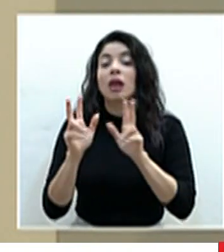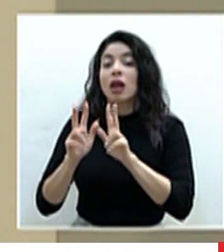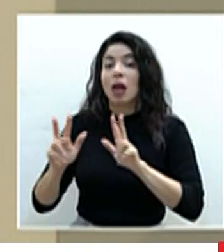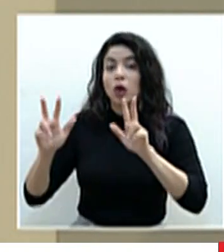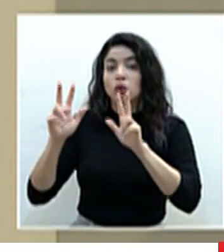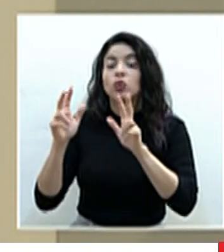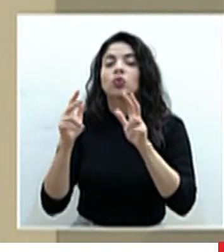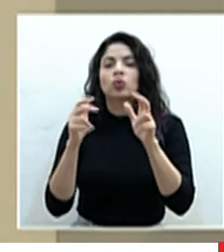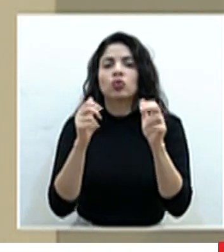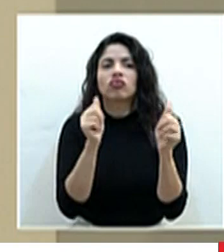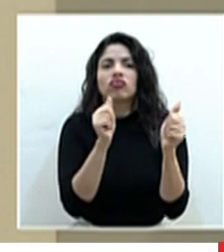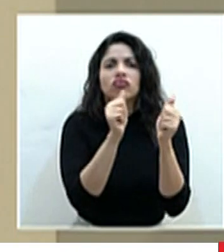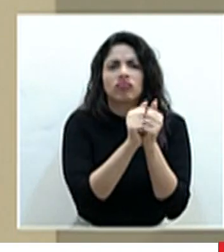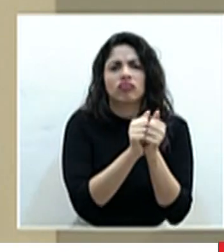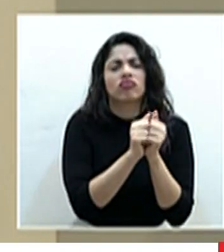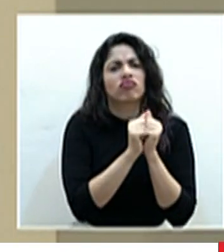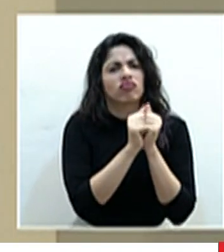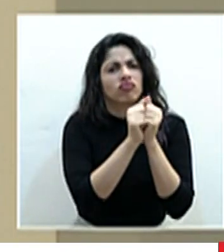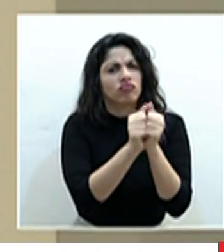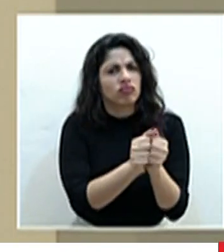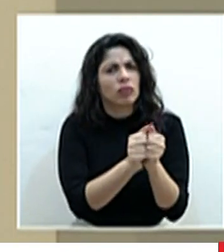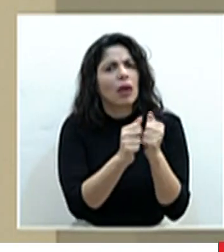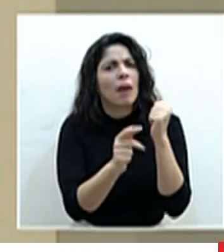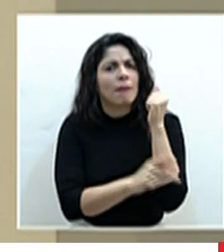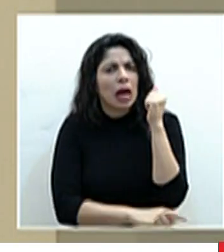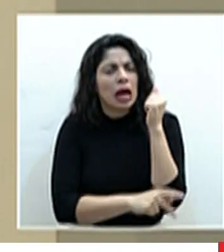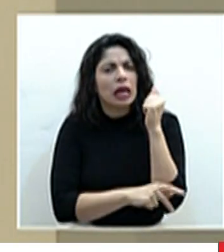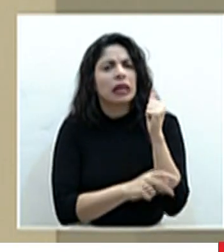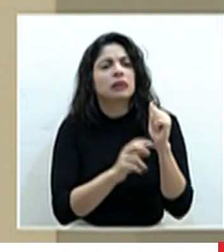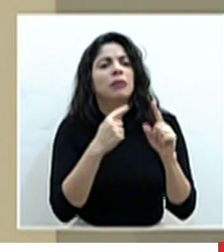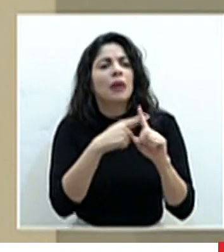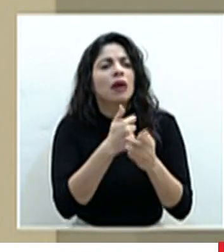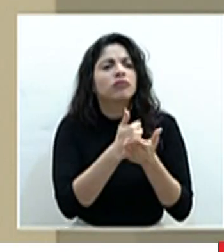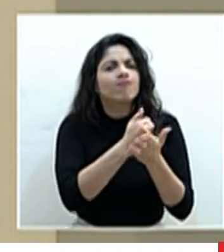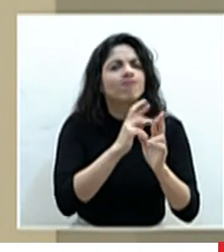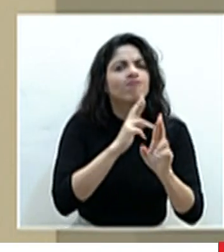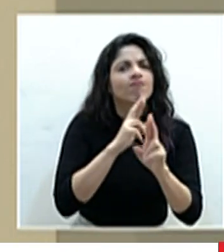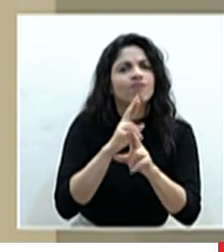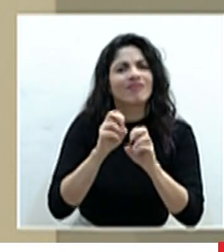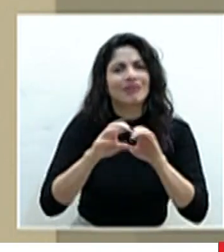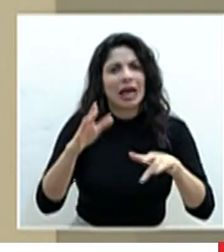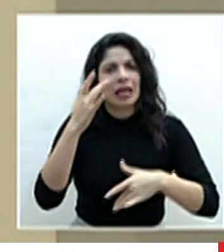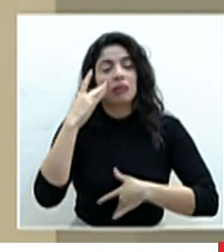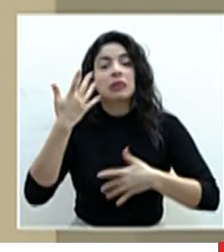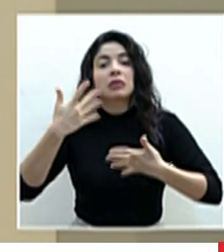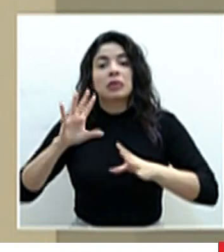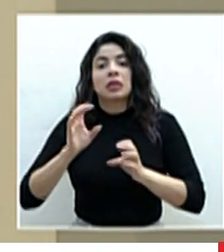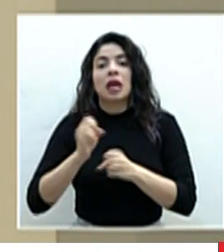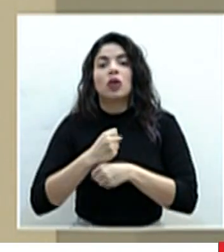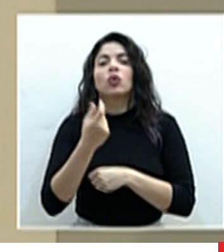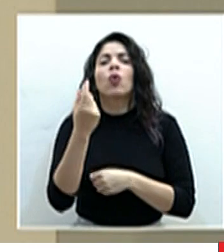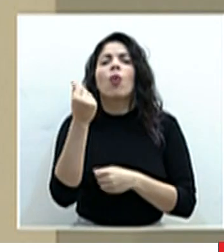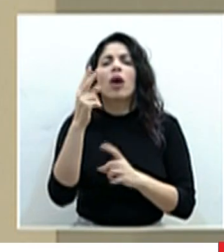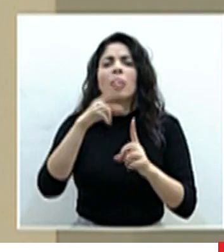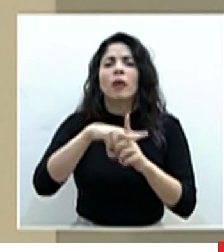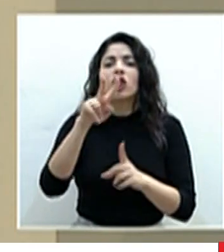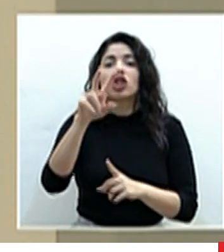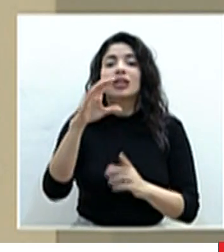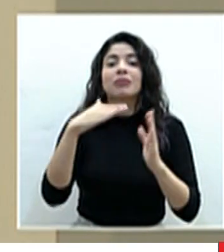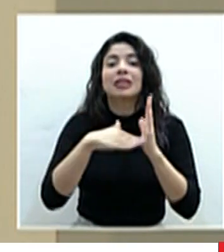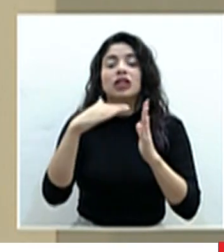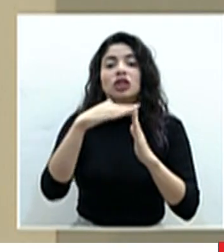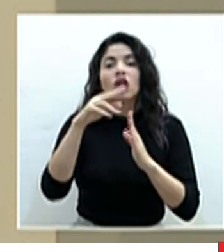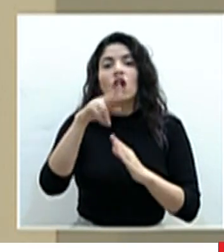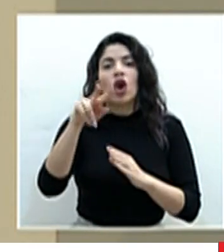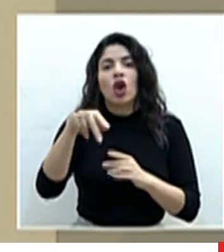acompañando decididamente el país en la respuesta a la pandemia. Hemos ejecutado ya 200 millones de colones en